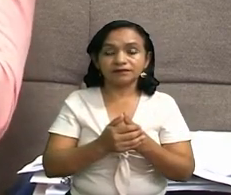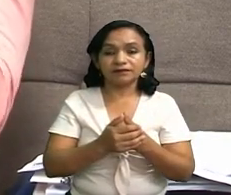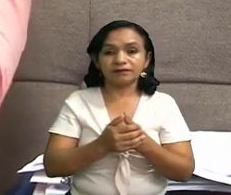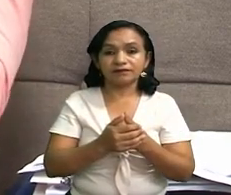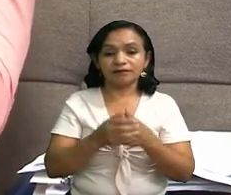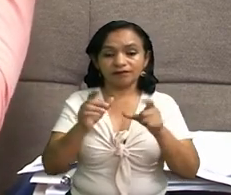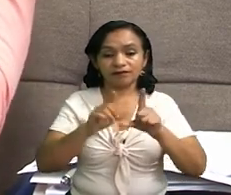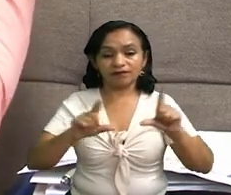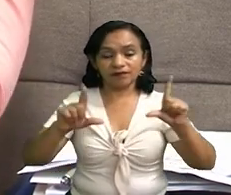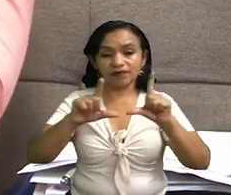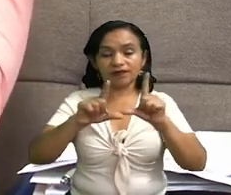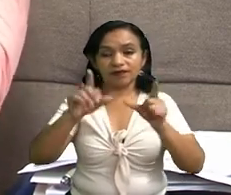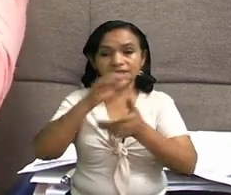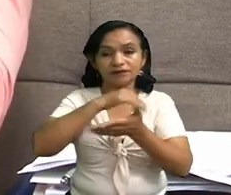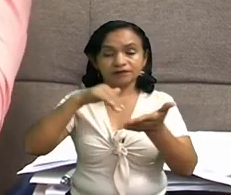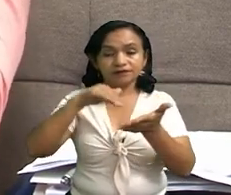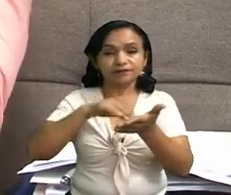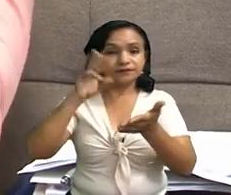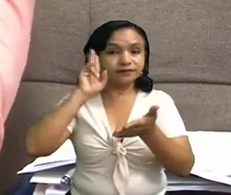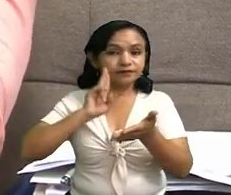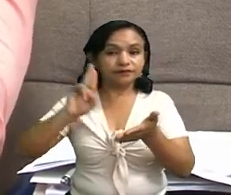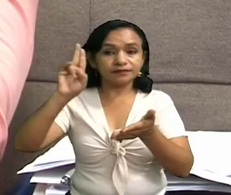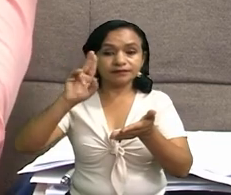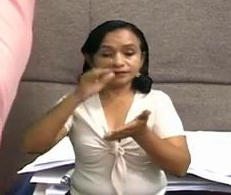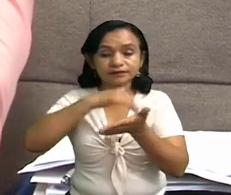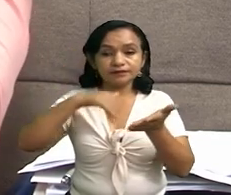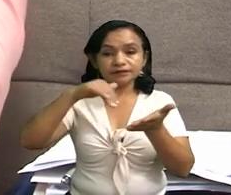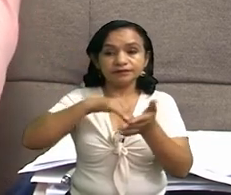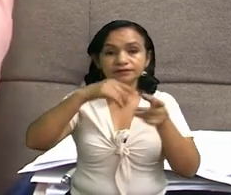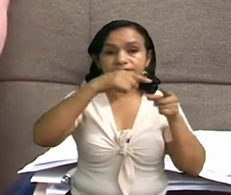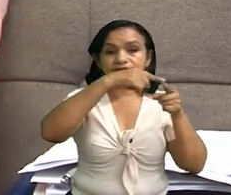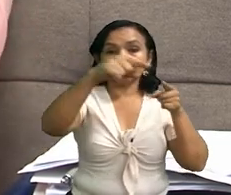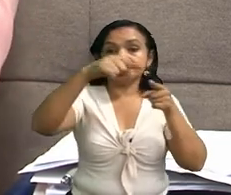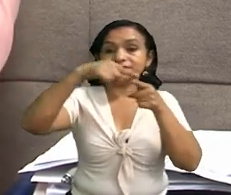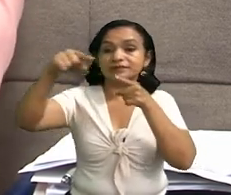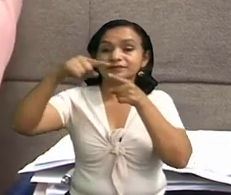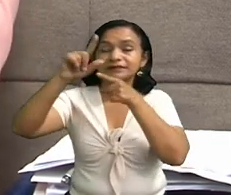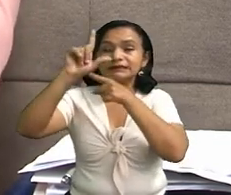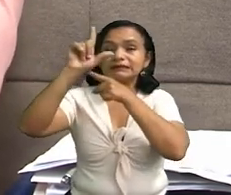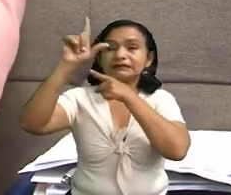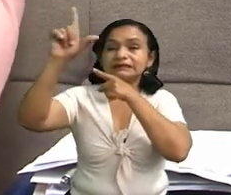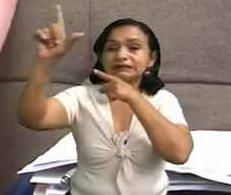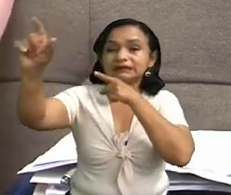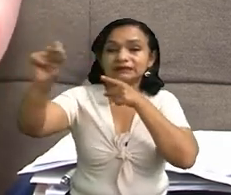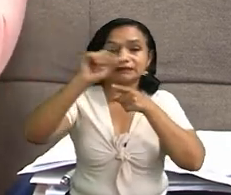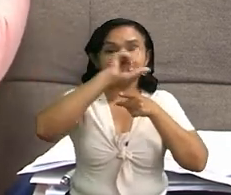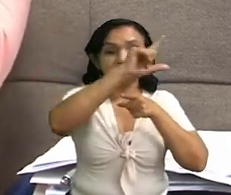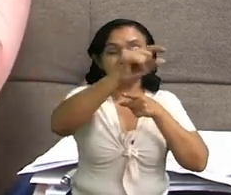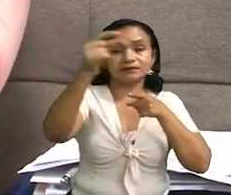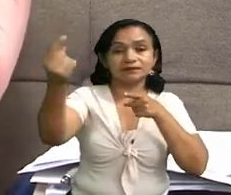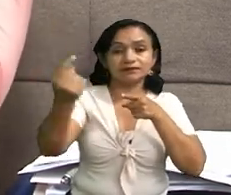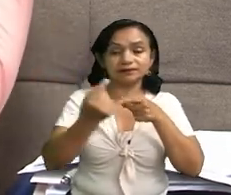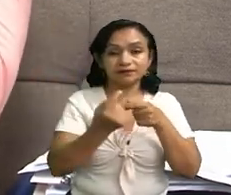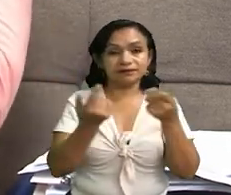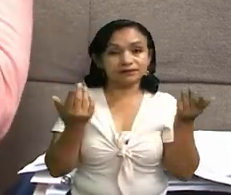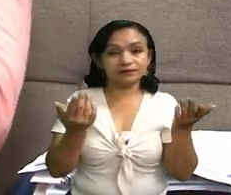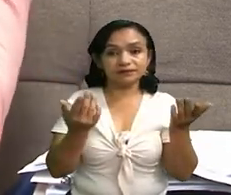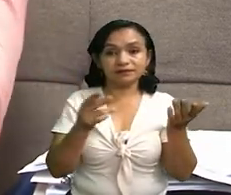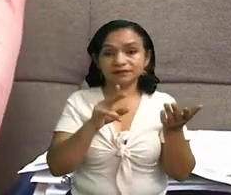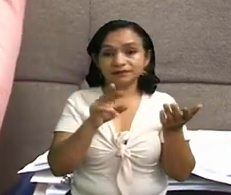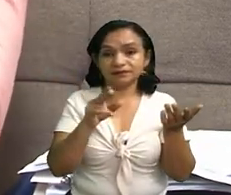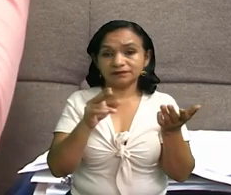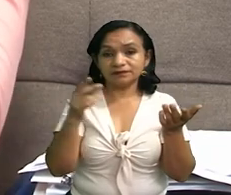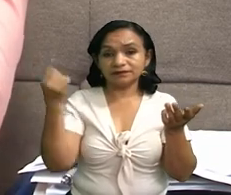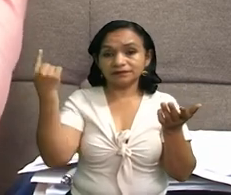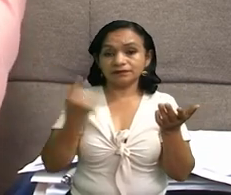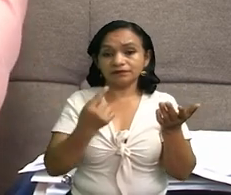está ubicado el recinto, no es que son de la cabecera departamental, vienen de las zonas alejadas, entonces no es lo mismo que venga